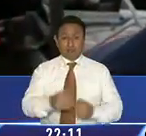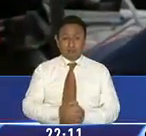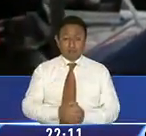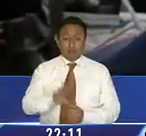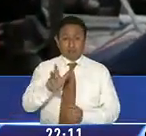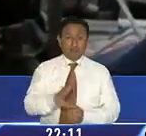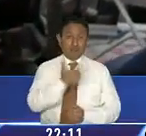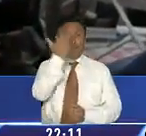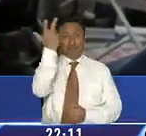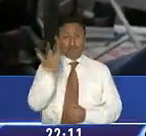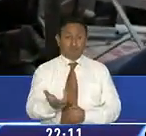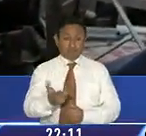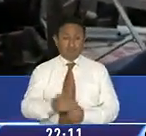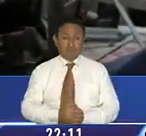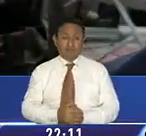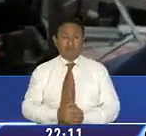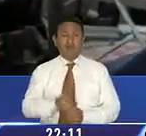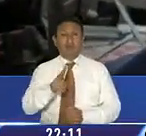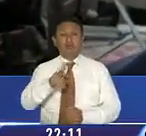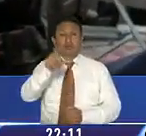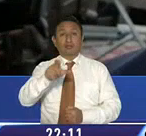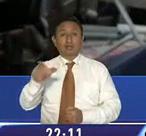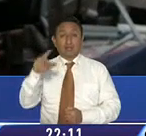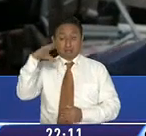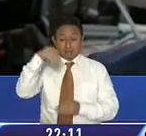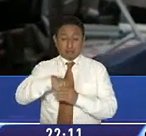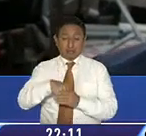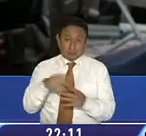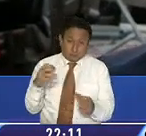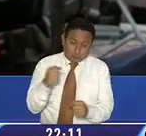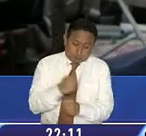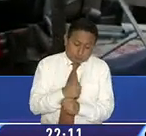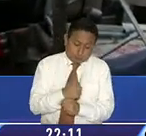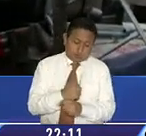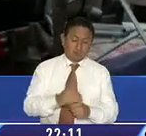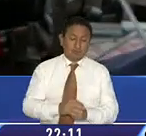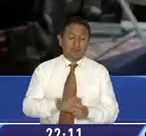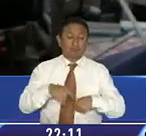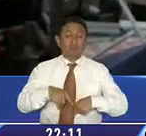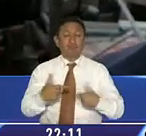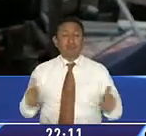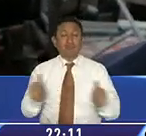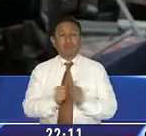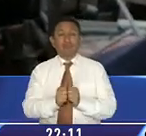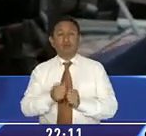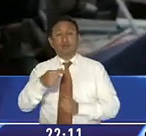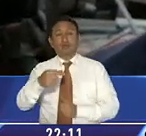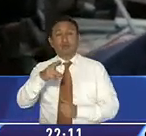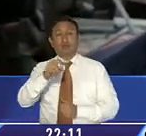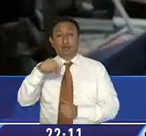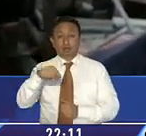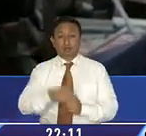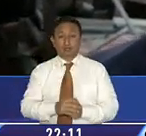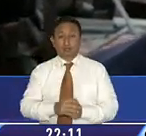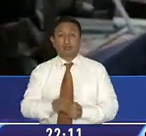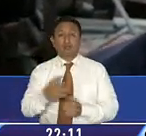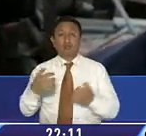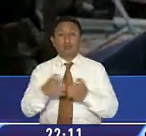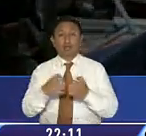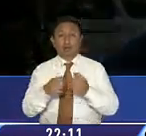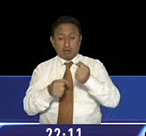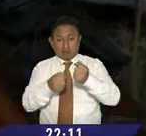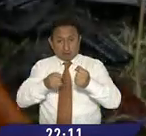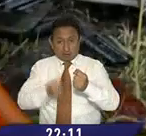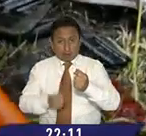de tránsito. Al momento se encontraban 2 personas atrapadas. Se trabajó en conjunto con bomberos de Guano, con material hidráulico para poder liberar